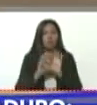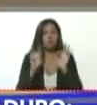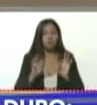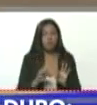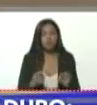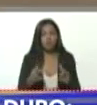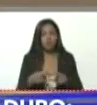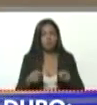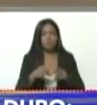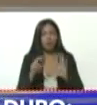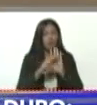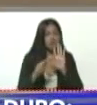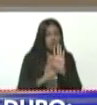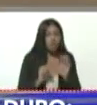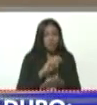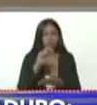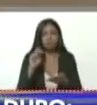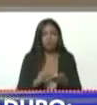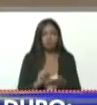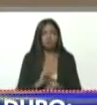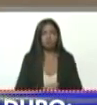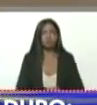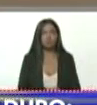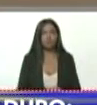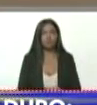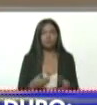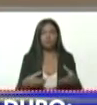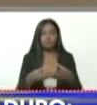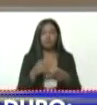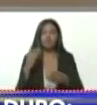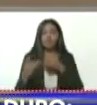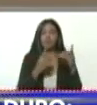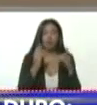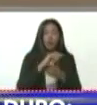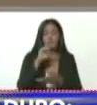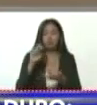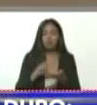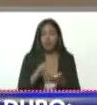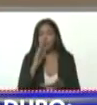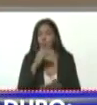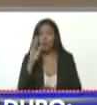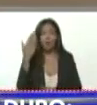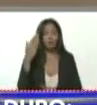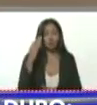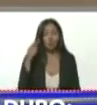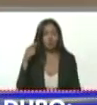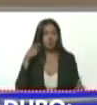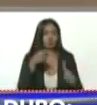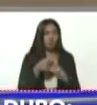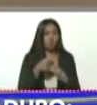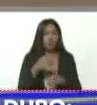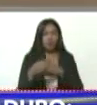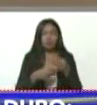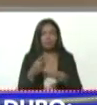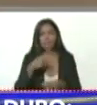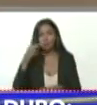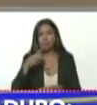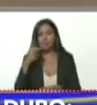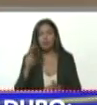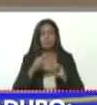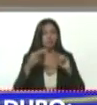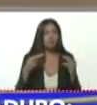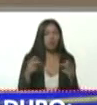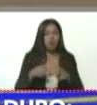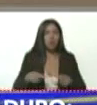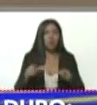marco normativo nacional. Esta mesa de diálogo nacional es, sin duda alguna, una vía para la coexistencia política pacífica